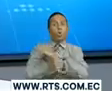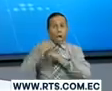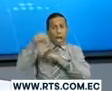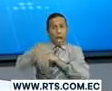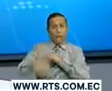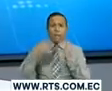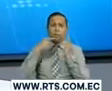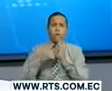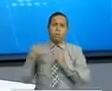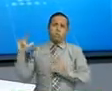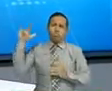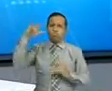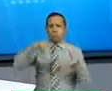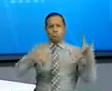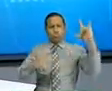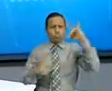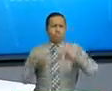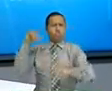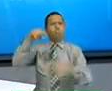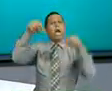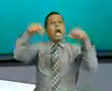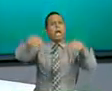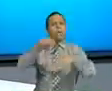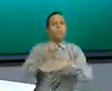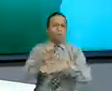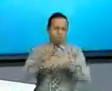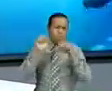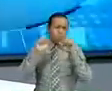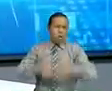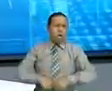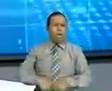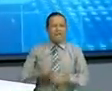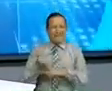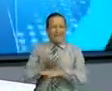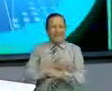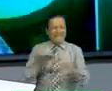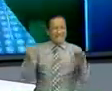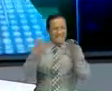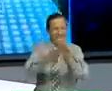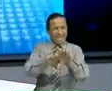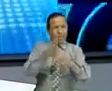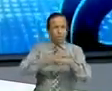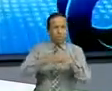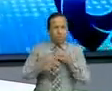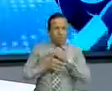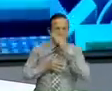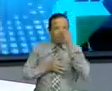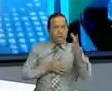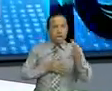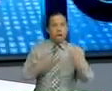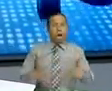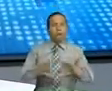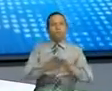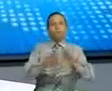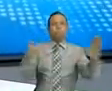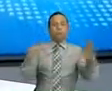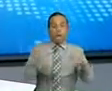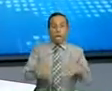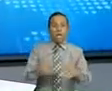de suspensión debido a la emergencia sanitaria por el COVID-19. El primer viaje fue hacia la ciudad de Loja.